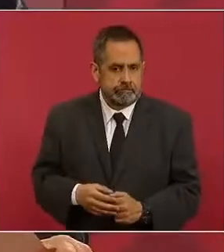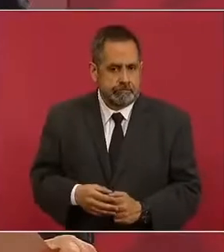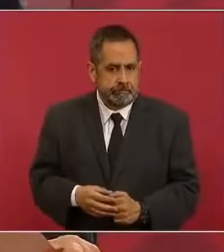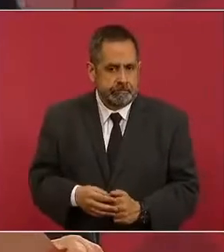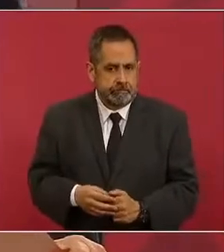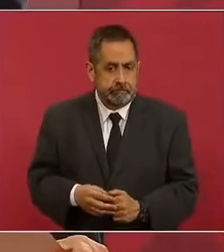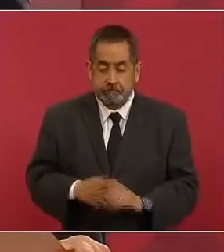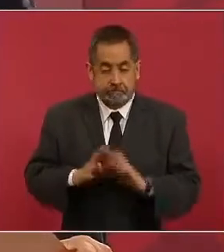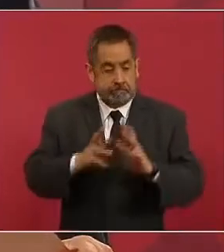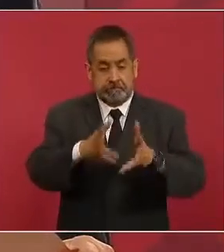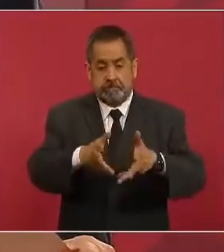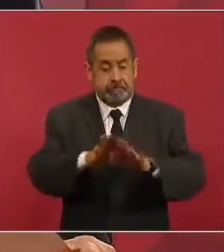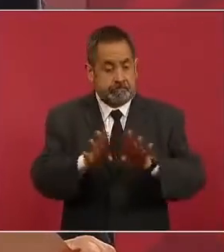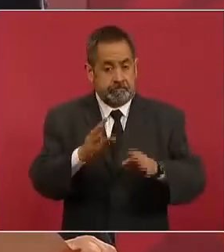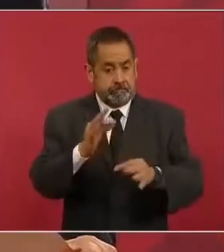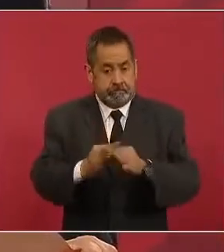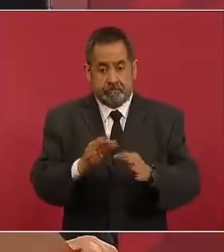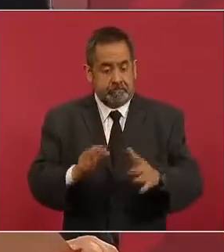Y así quedó.